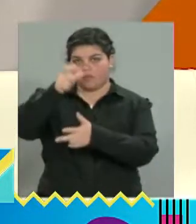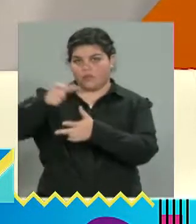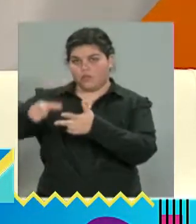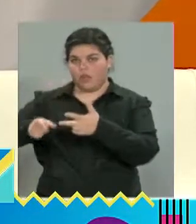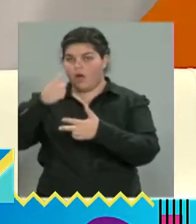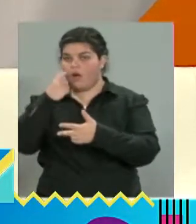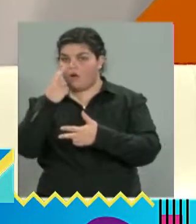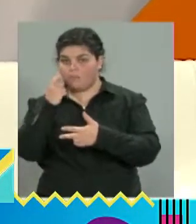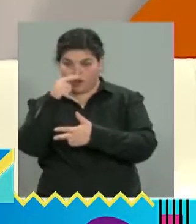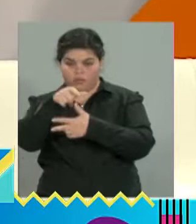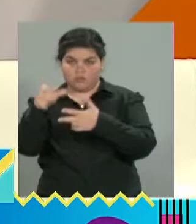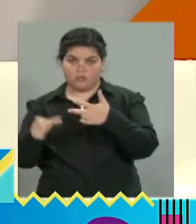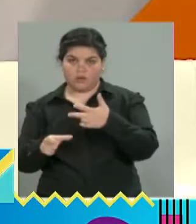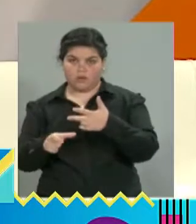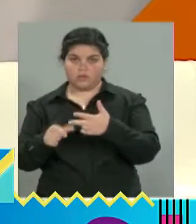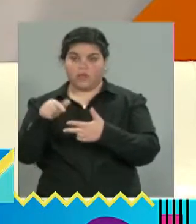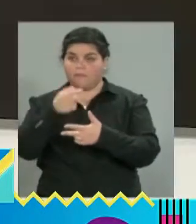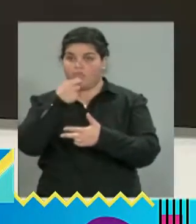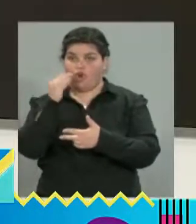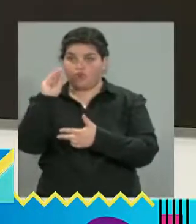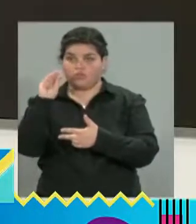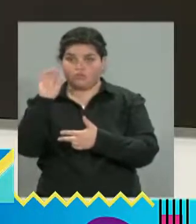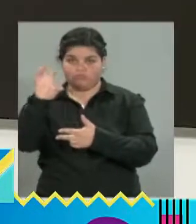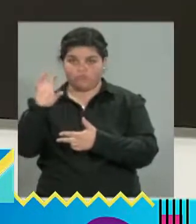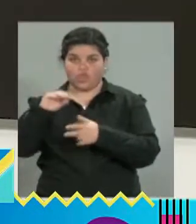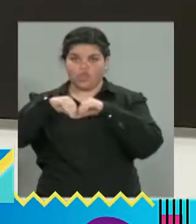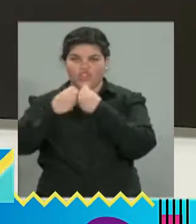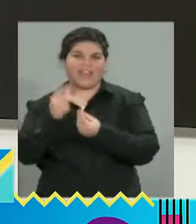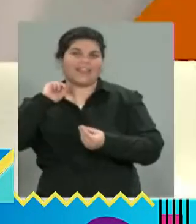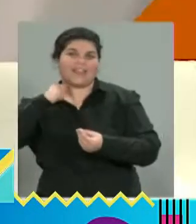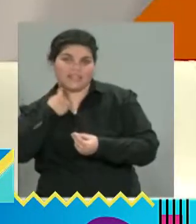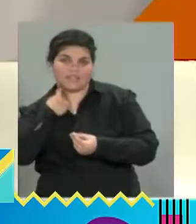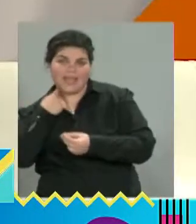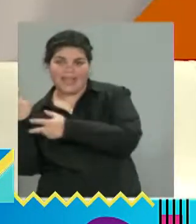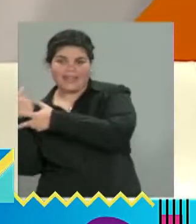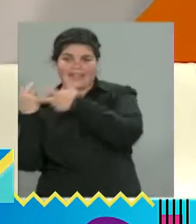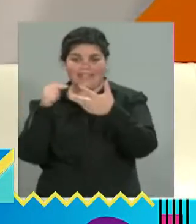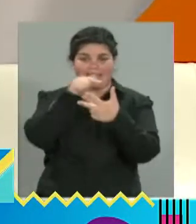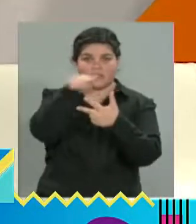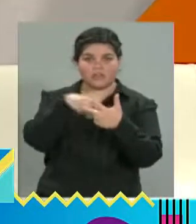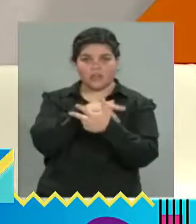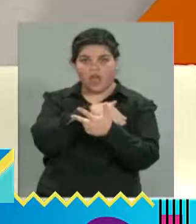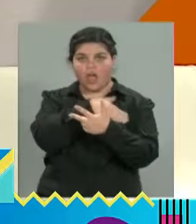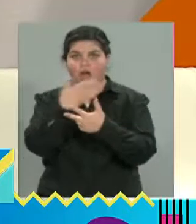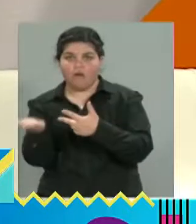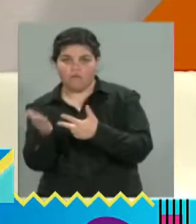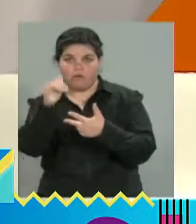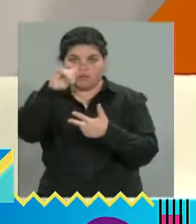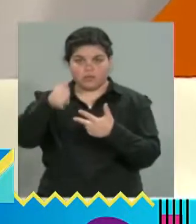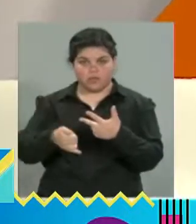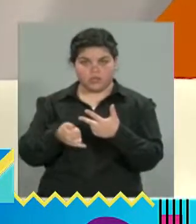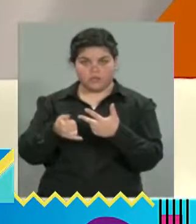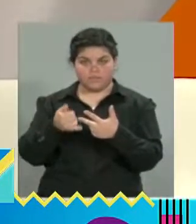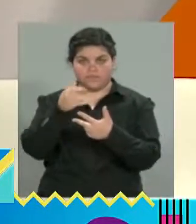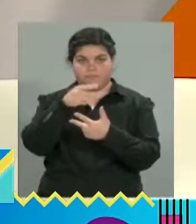varones, legisladores por Mendoza, de 13 en un total, digo, claro, en una minoría muy clara, sí que